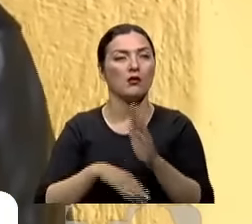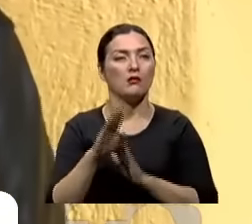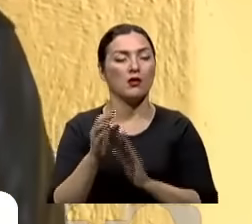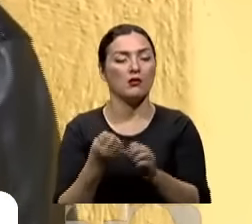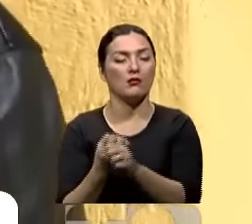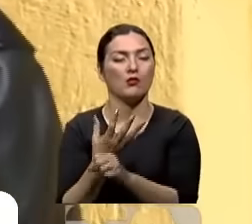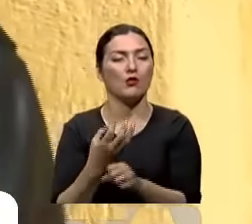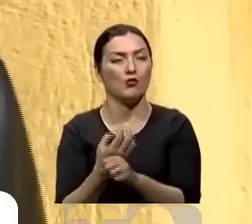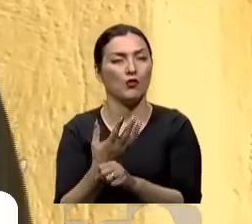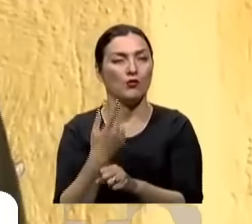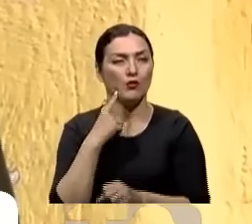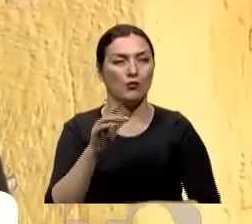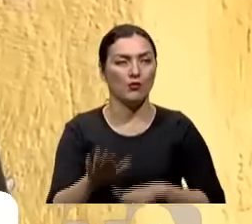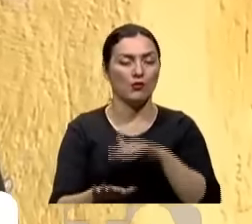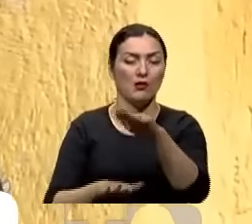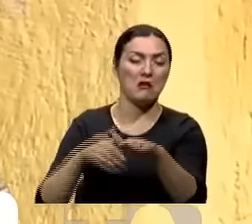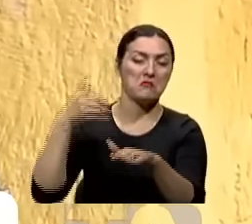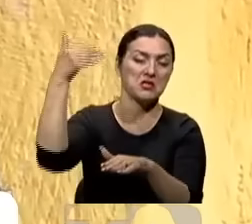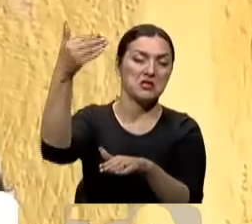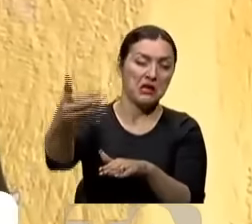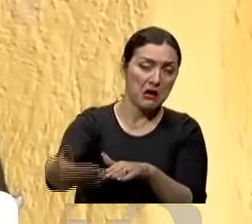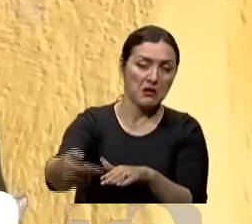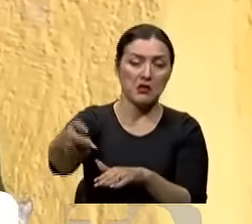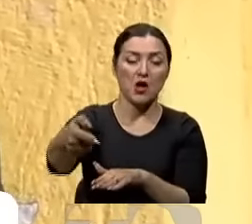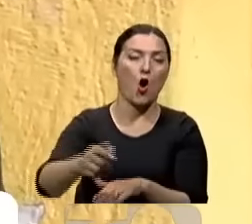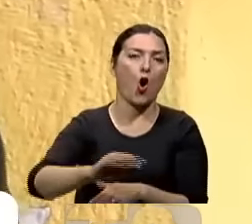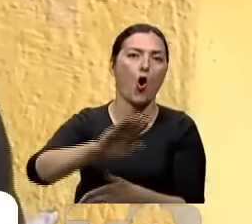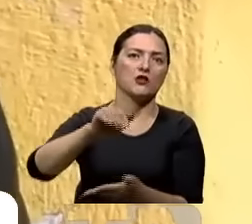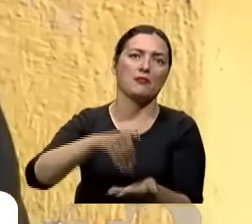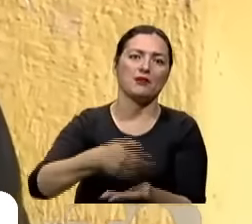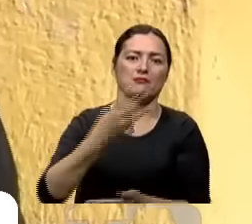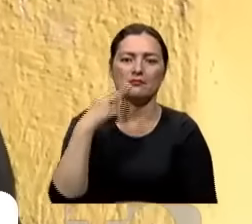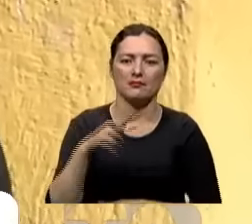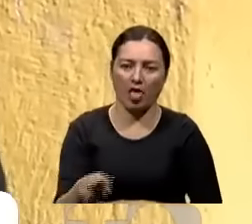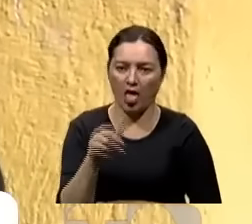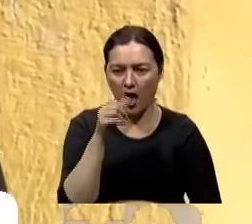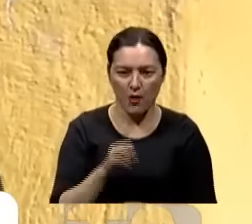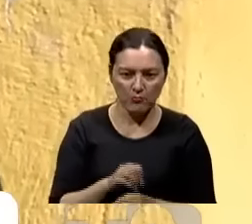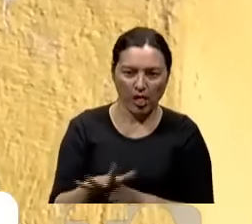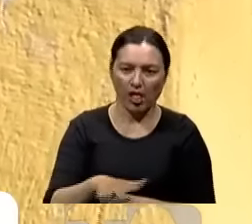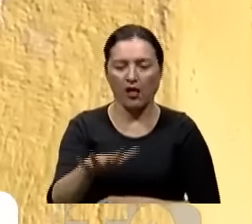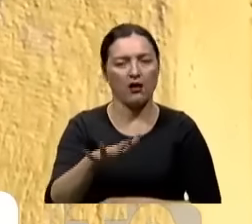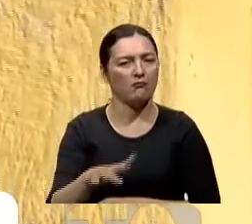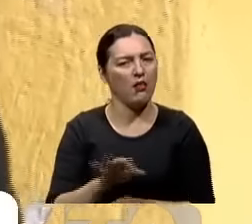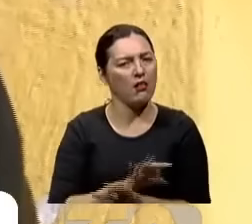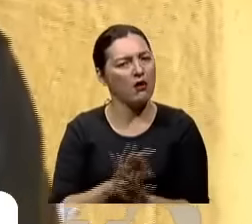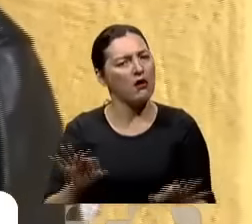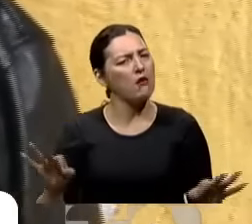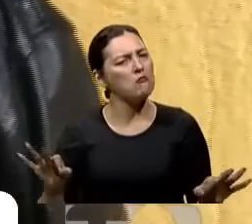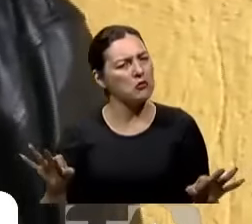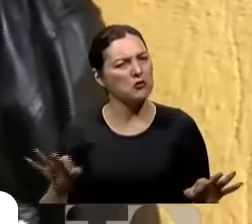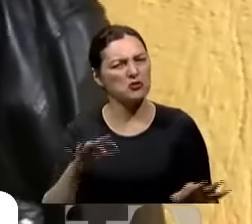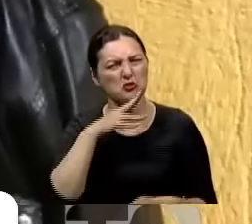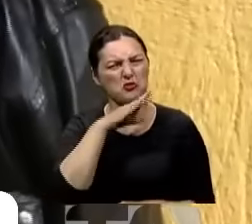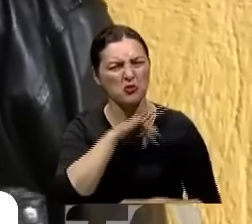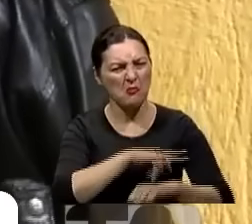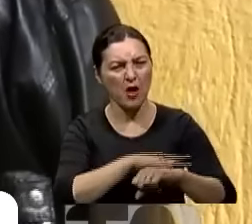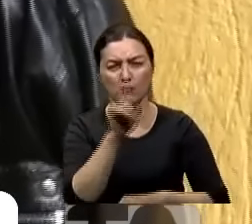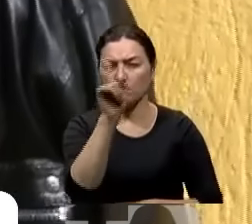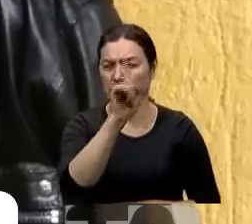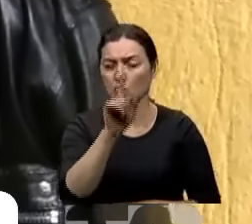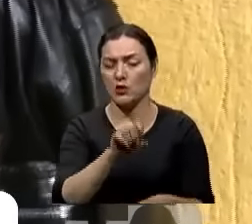la señora, caminamos unos 10 pasos más adelante, está habiendo otra fuga de agua que es agua limpia, no es agua servida, entonces